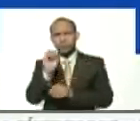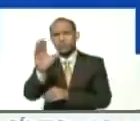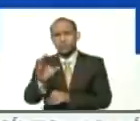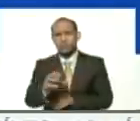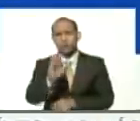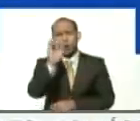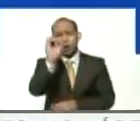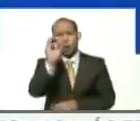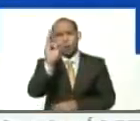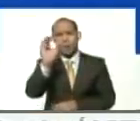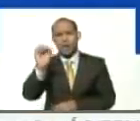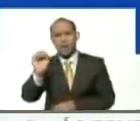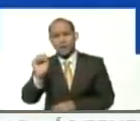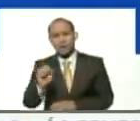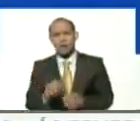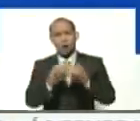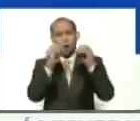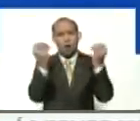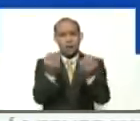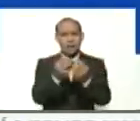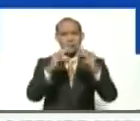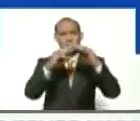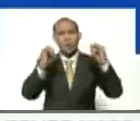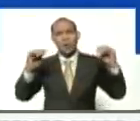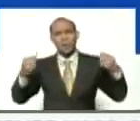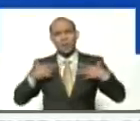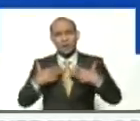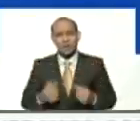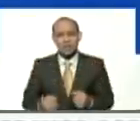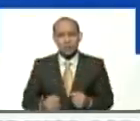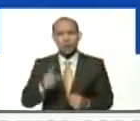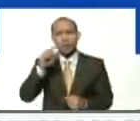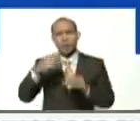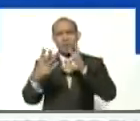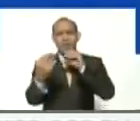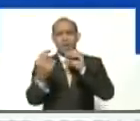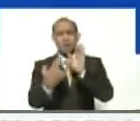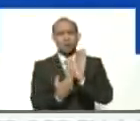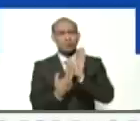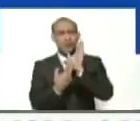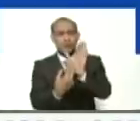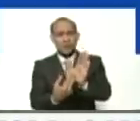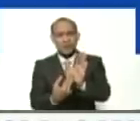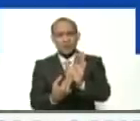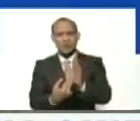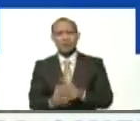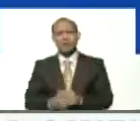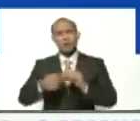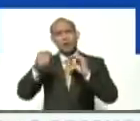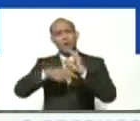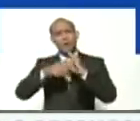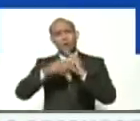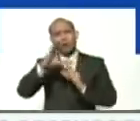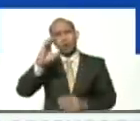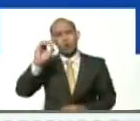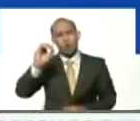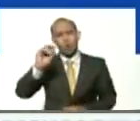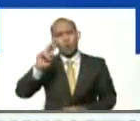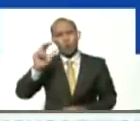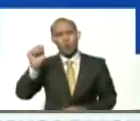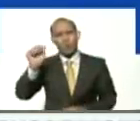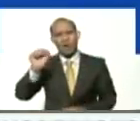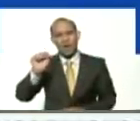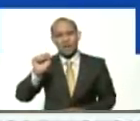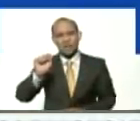la bp es de igual manera conversamos con sus representantes sobre el fondo kóvacs de las naciones unidas donde